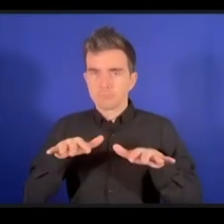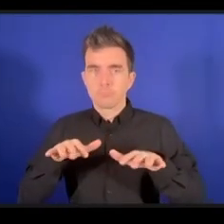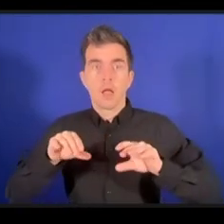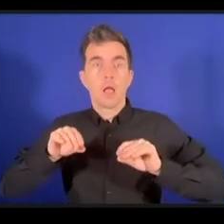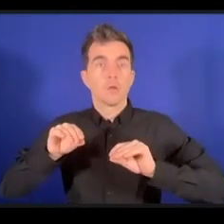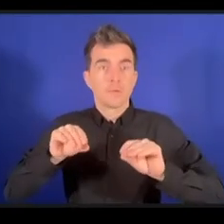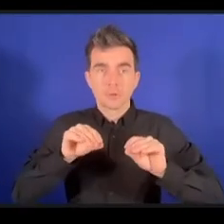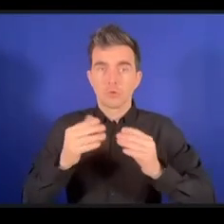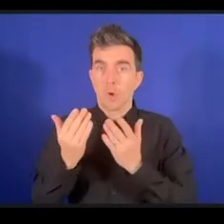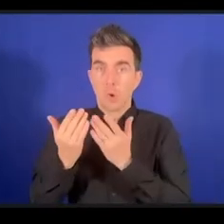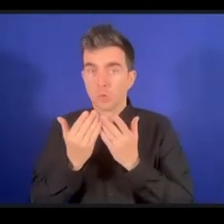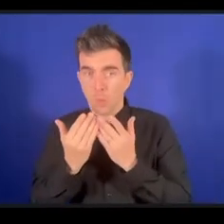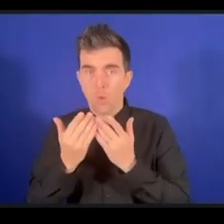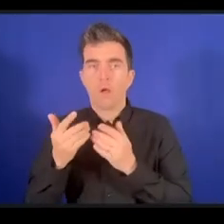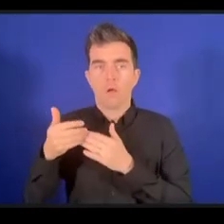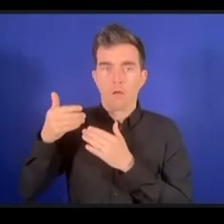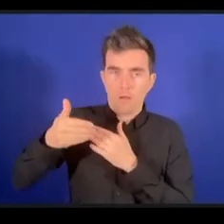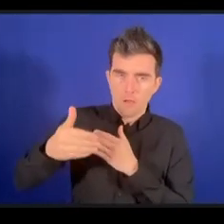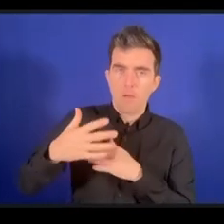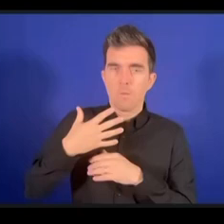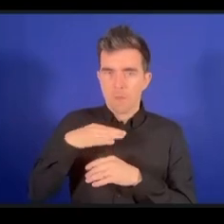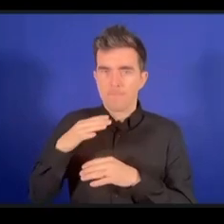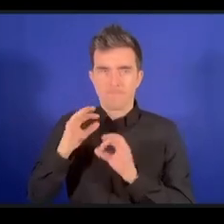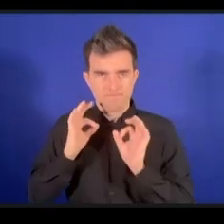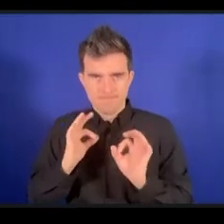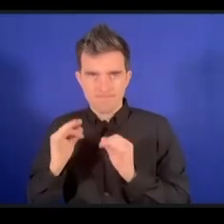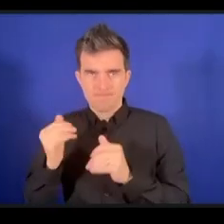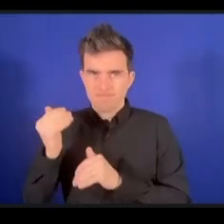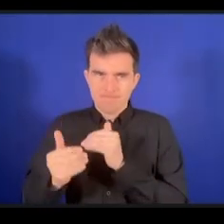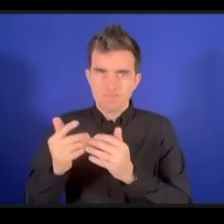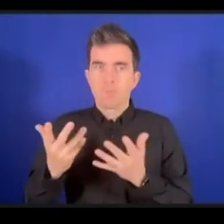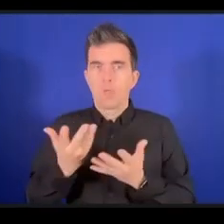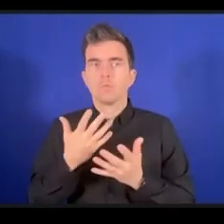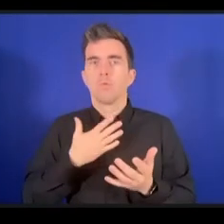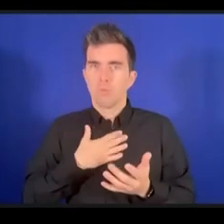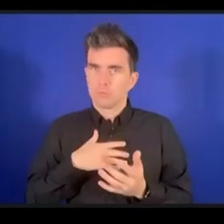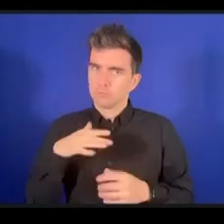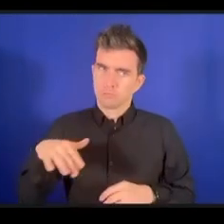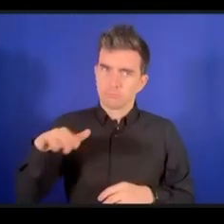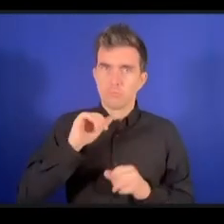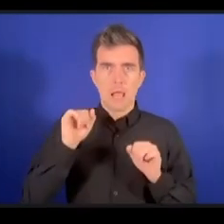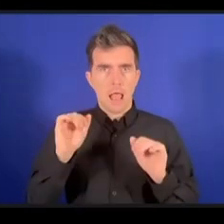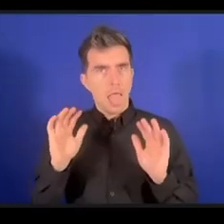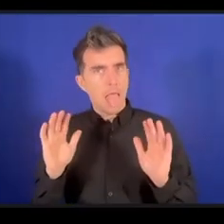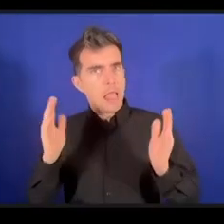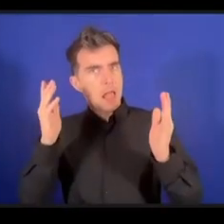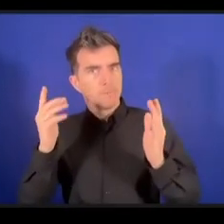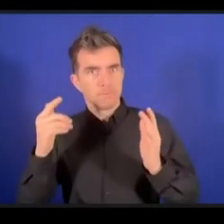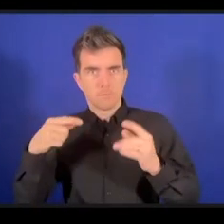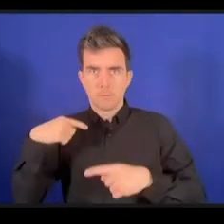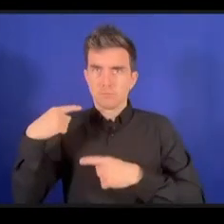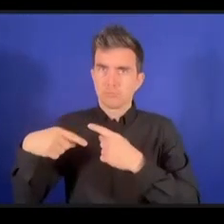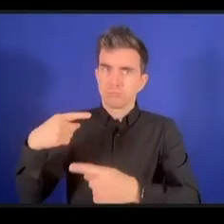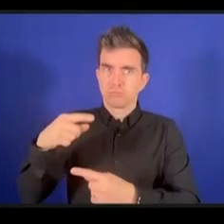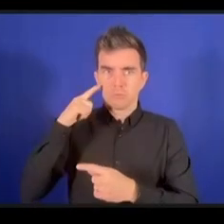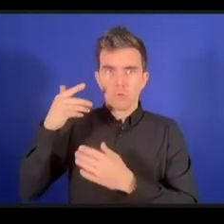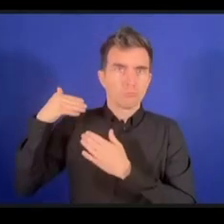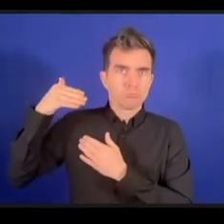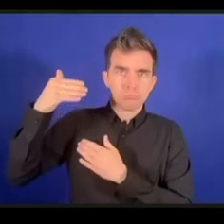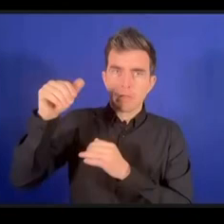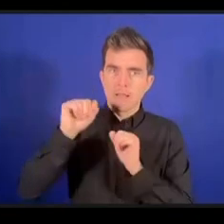para garantizar que el el mundo siga siendo un espacio Pues en el que se pueda vivir en los próximos